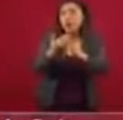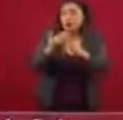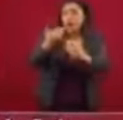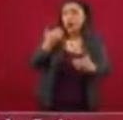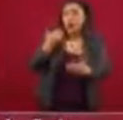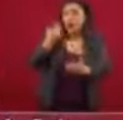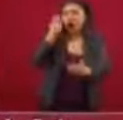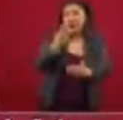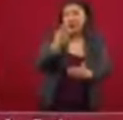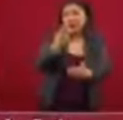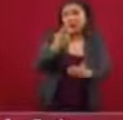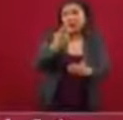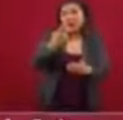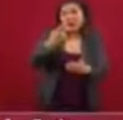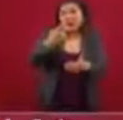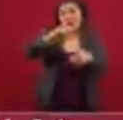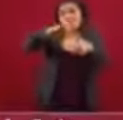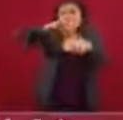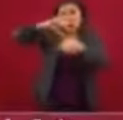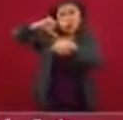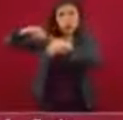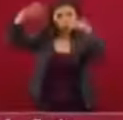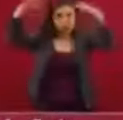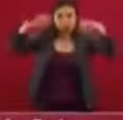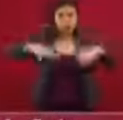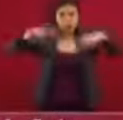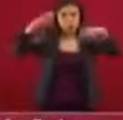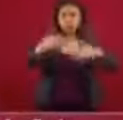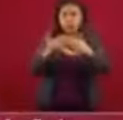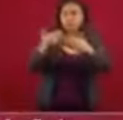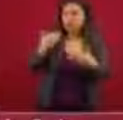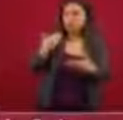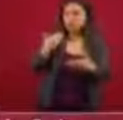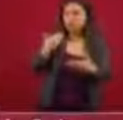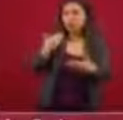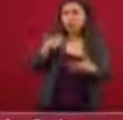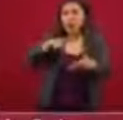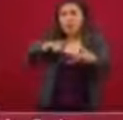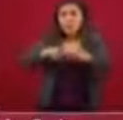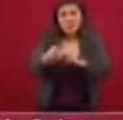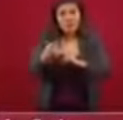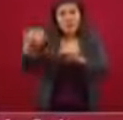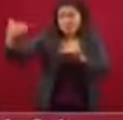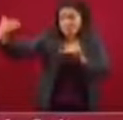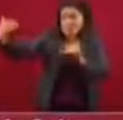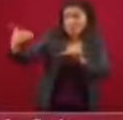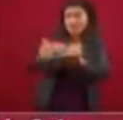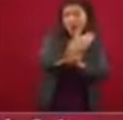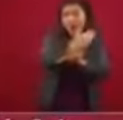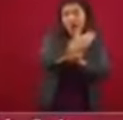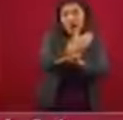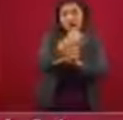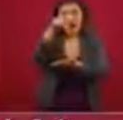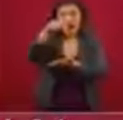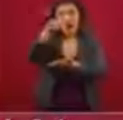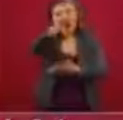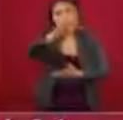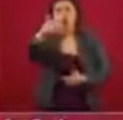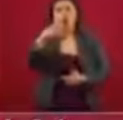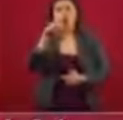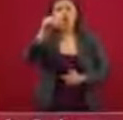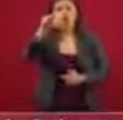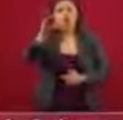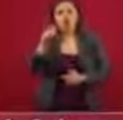inicio de esta tormenta desde que entró del golfo de